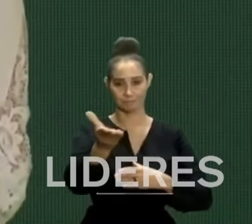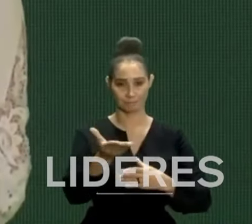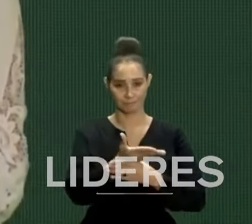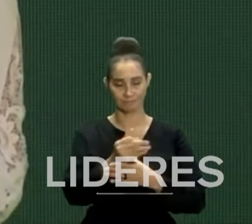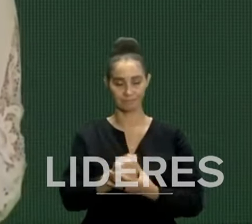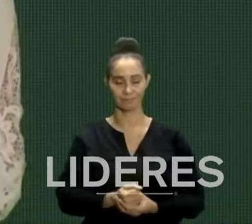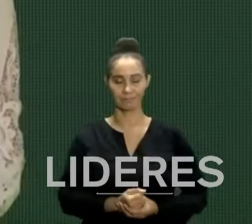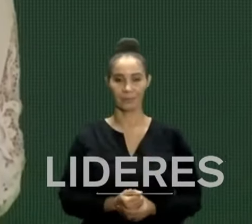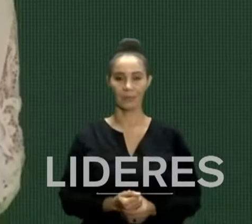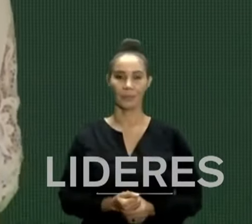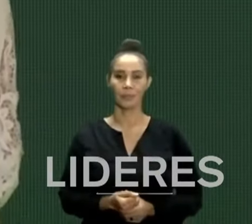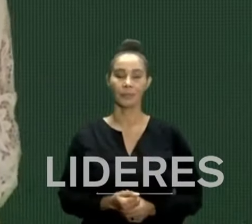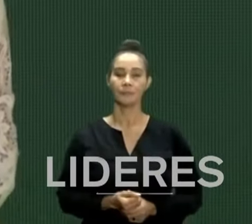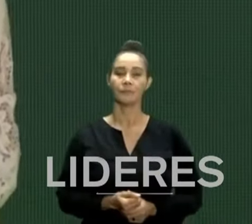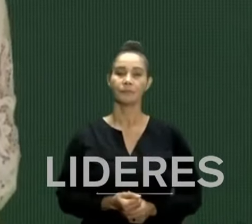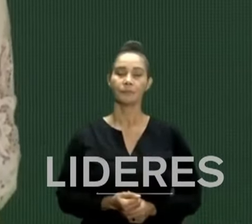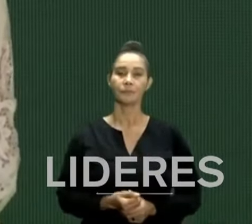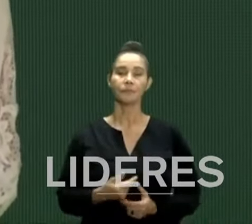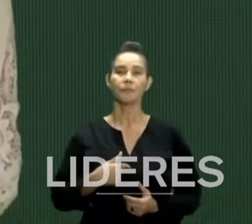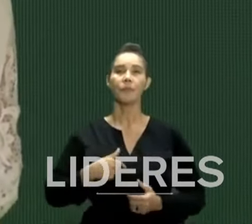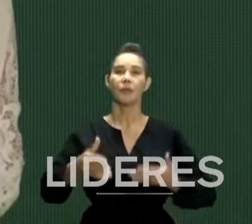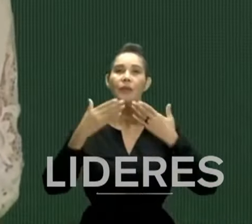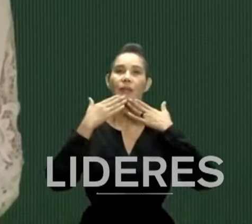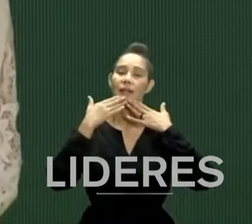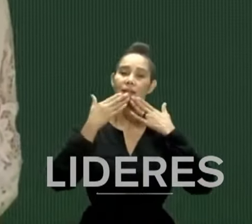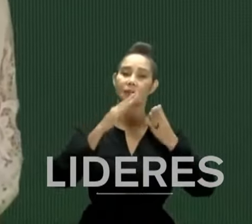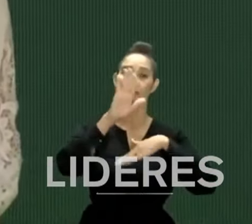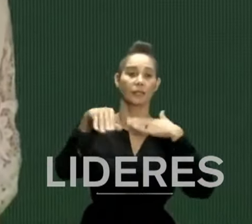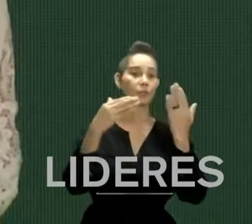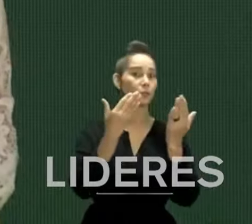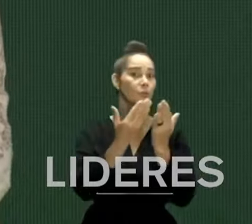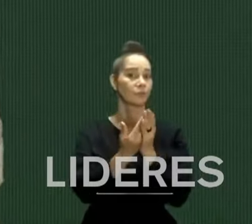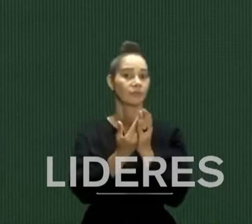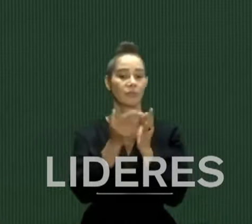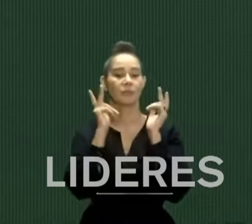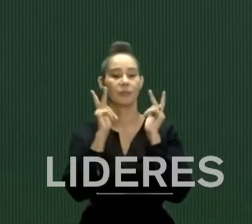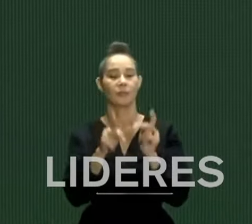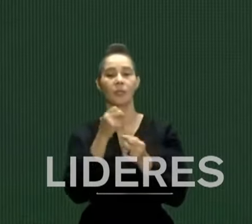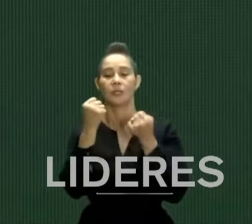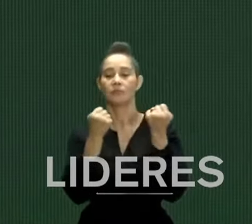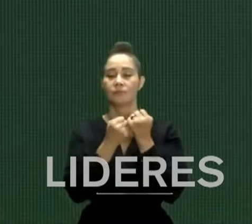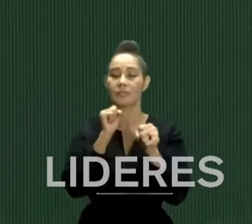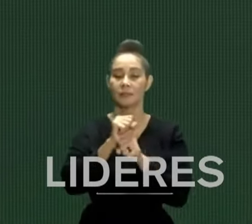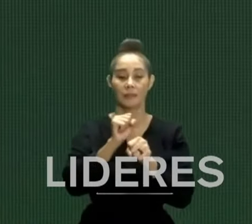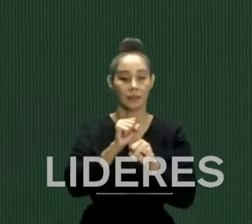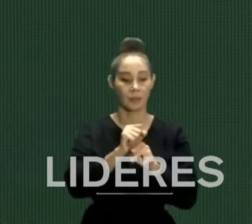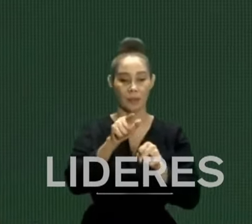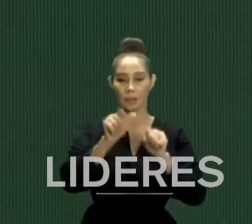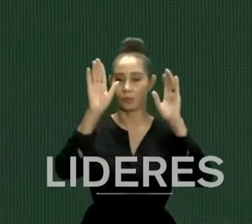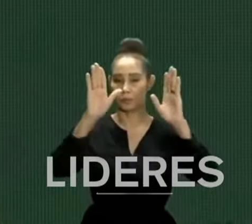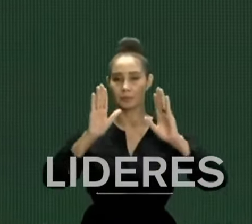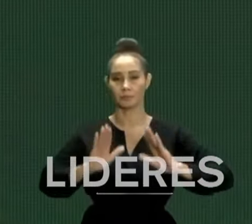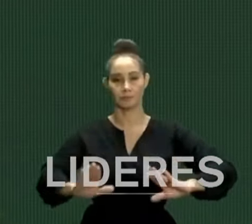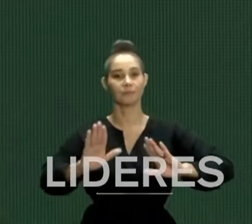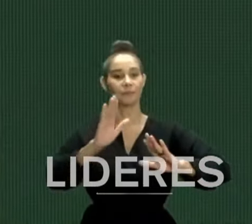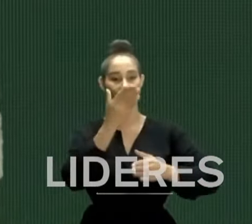ustedes. Yo quiero darle las gracias a todas las personas que han colaborado con esta magnífica